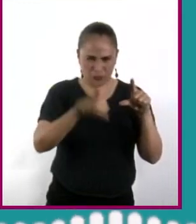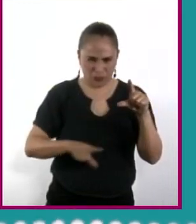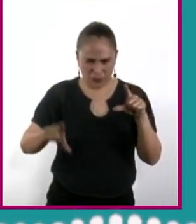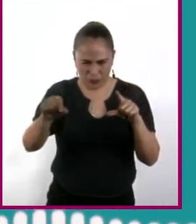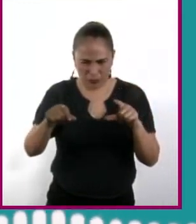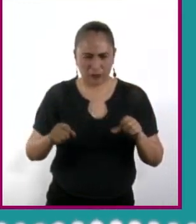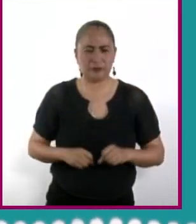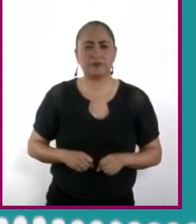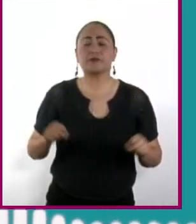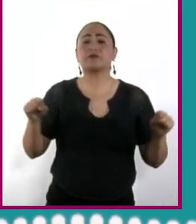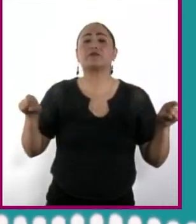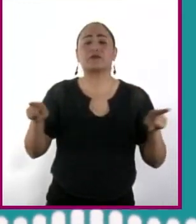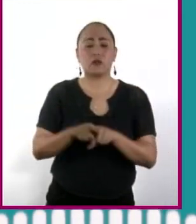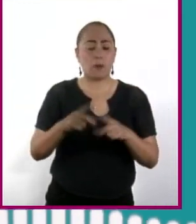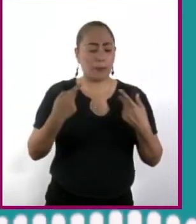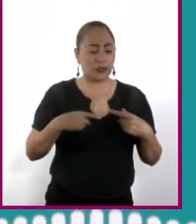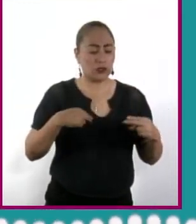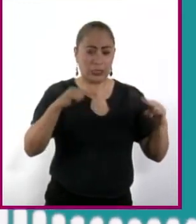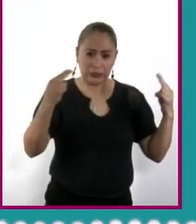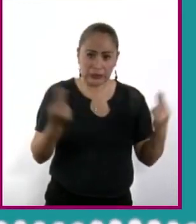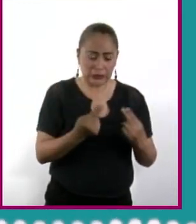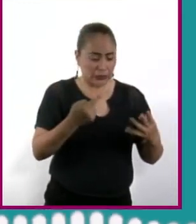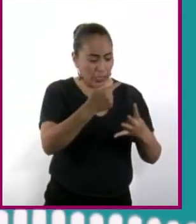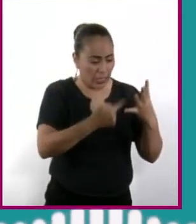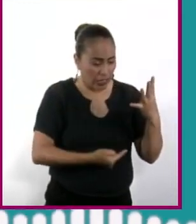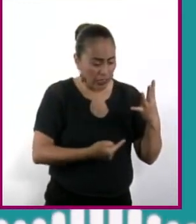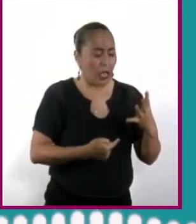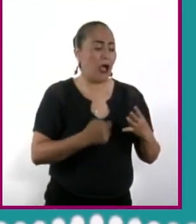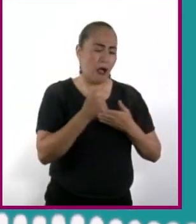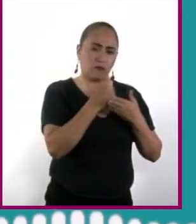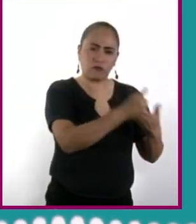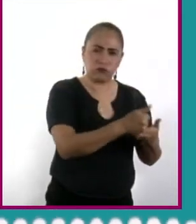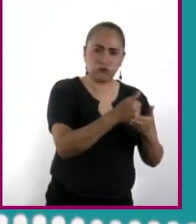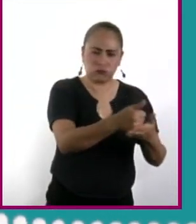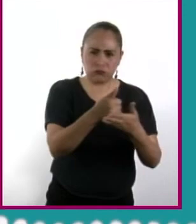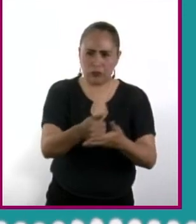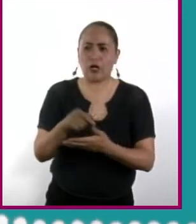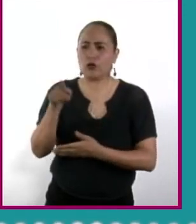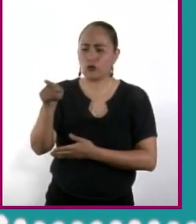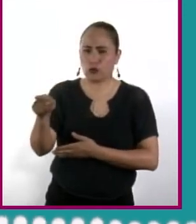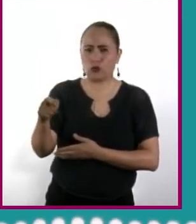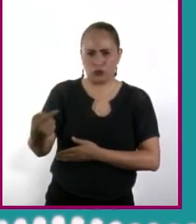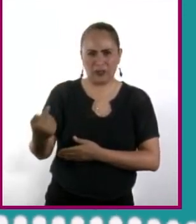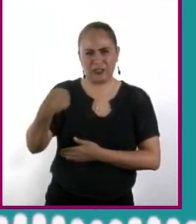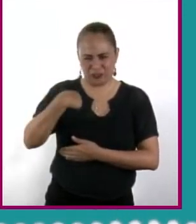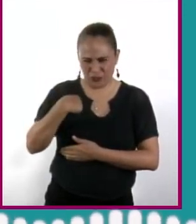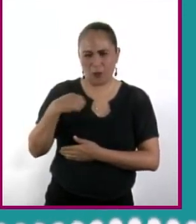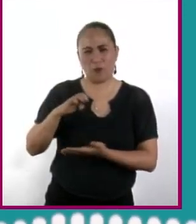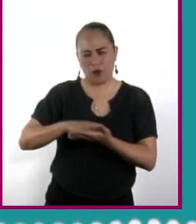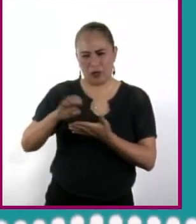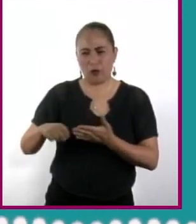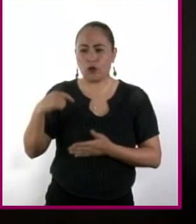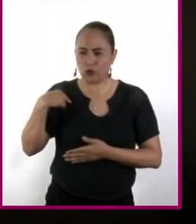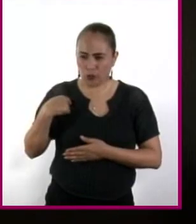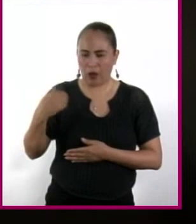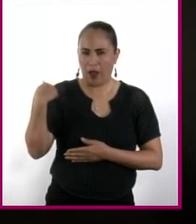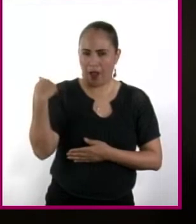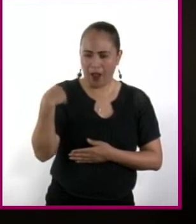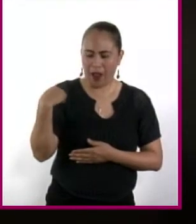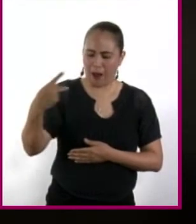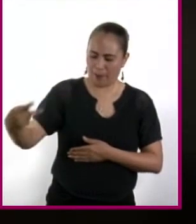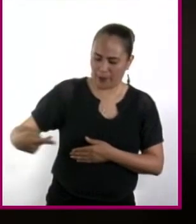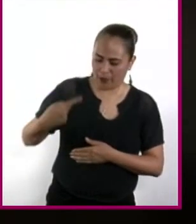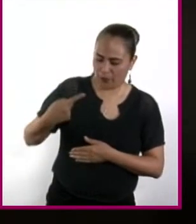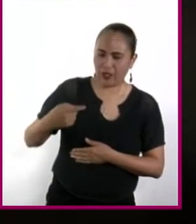quien nos necesita, como tú y yo ahorita. Tú necesitas que yo te ayude a responder una pregunta y